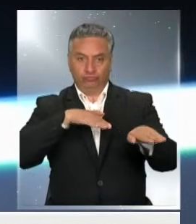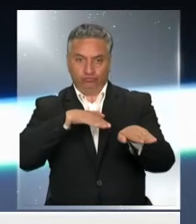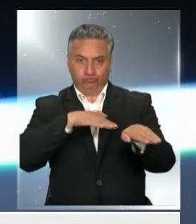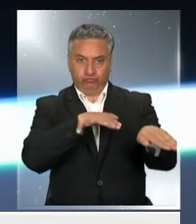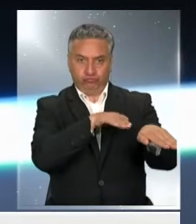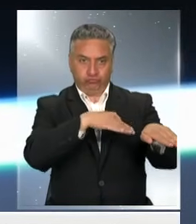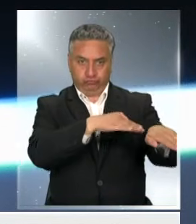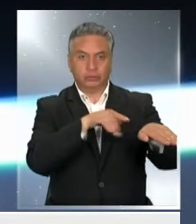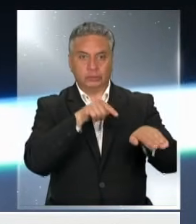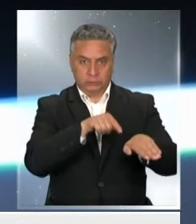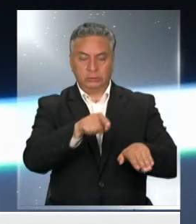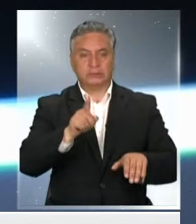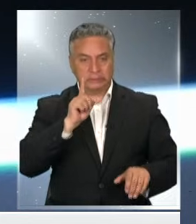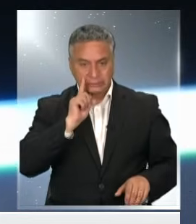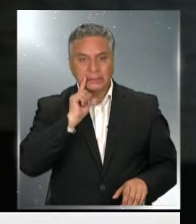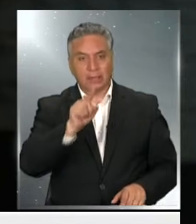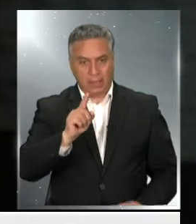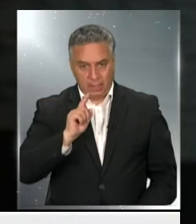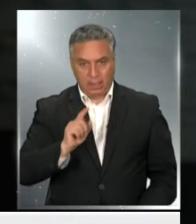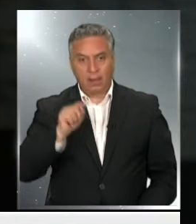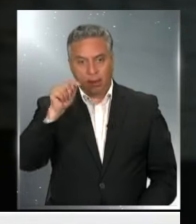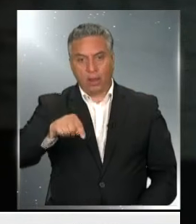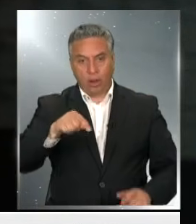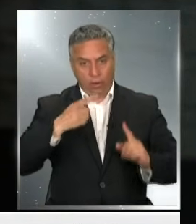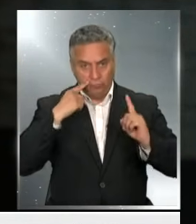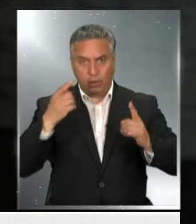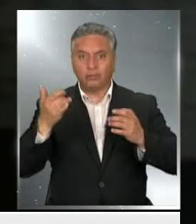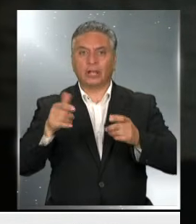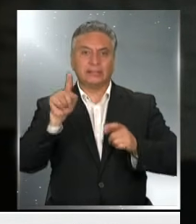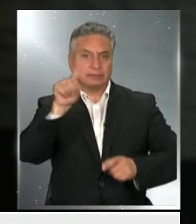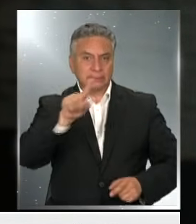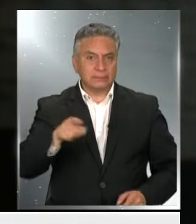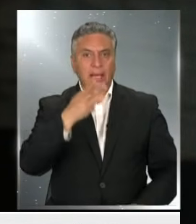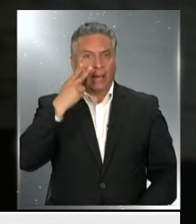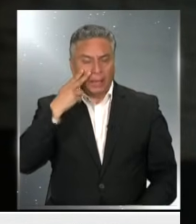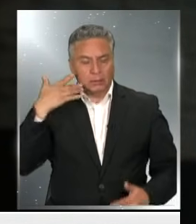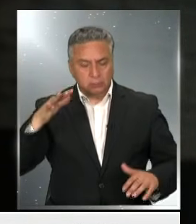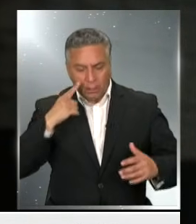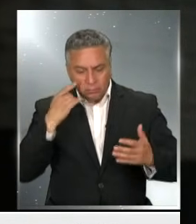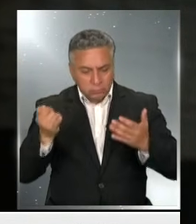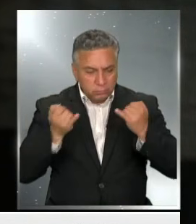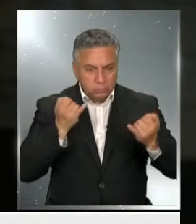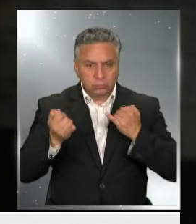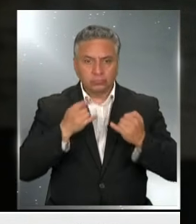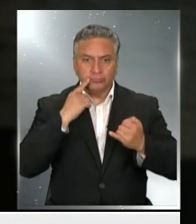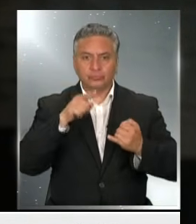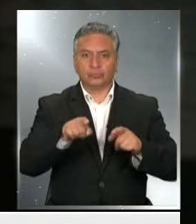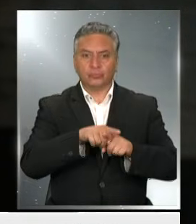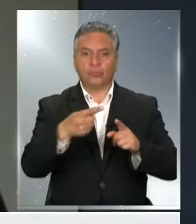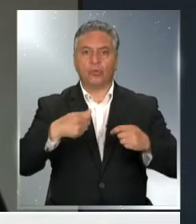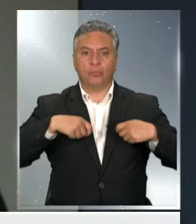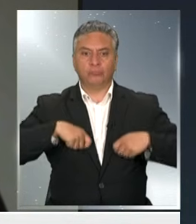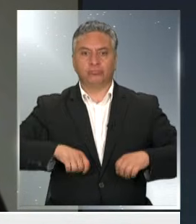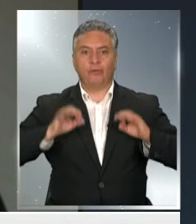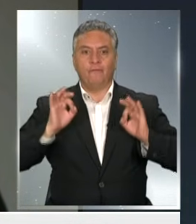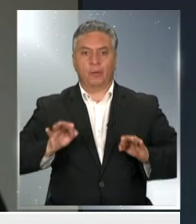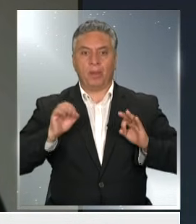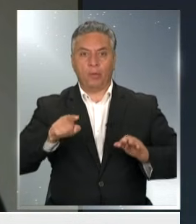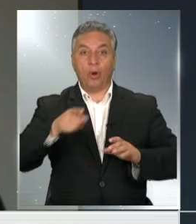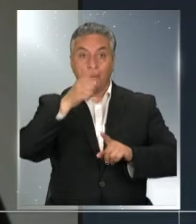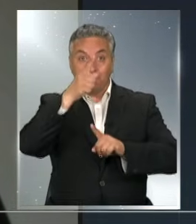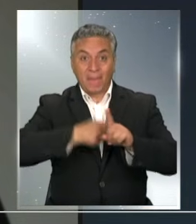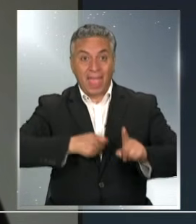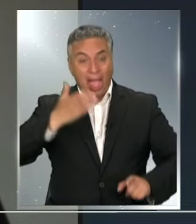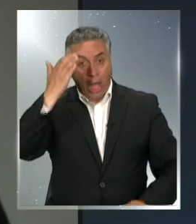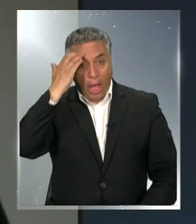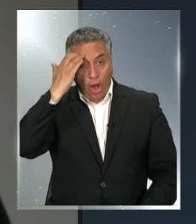que al menos los registros de fuente abierta, impuestos internos, por ejemplo, mantuviese algún tipo de ingreso formal, o que de hecho en el mes de agosto, un